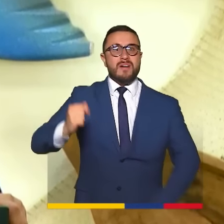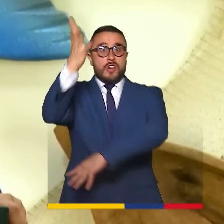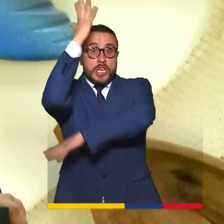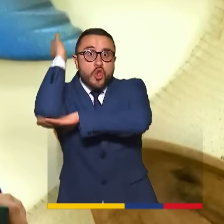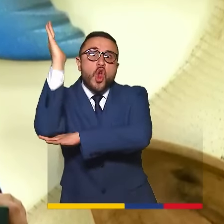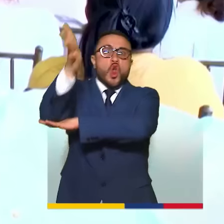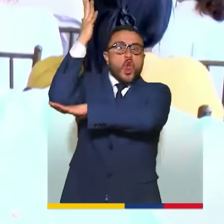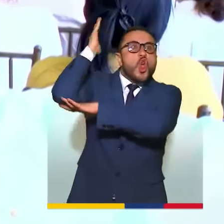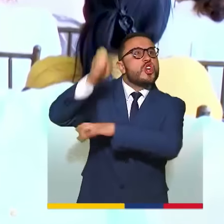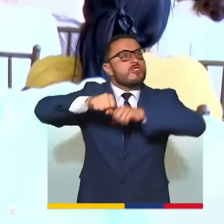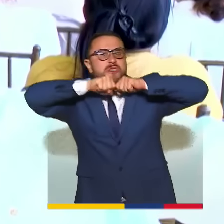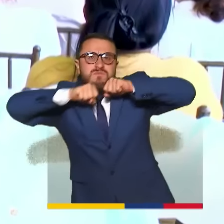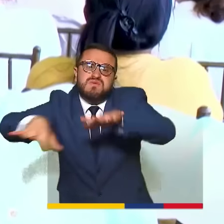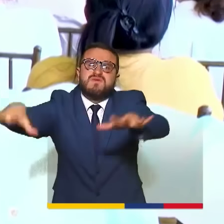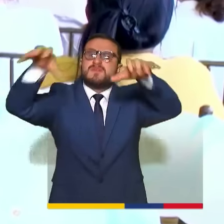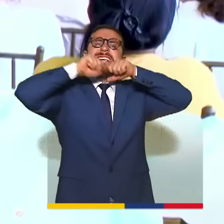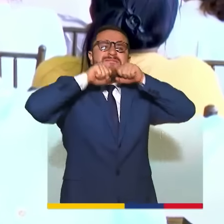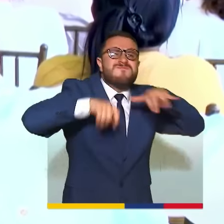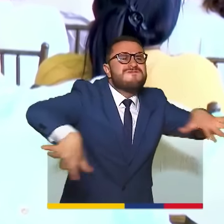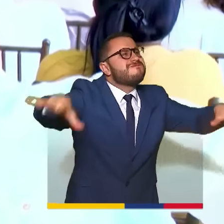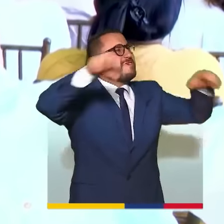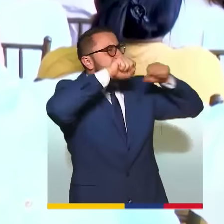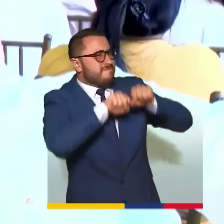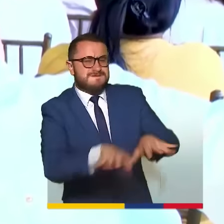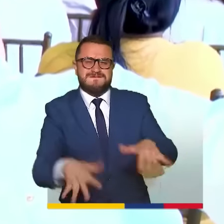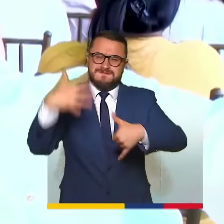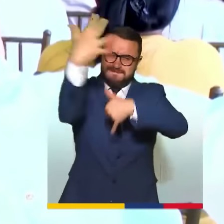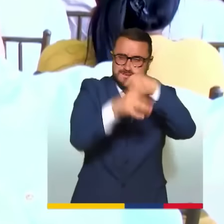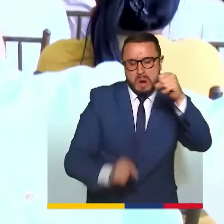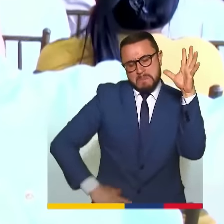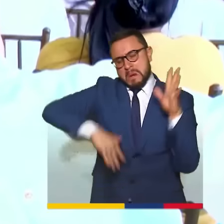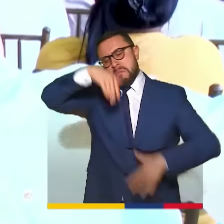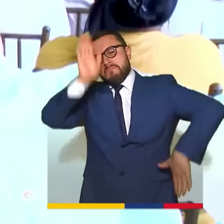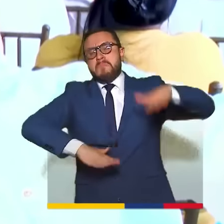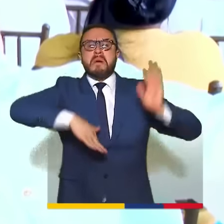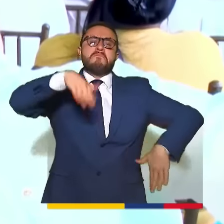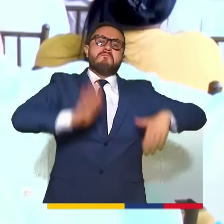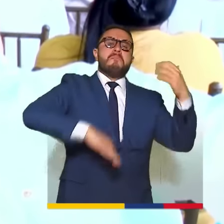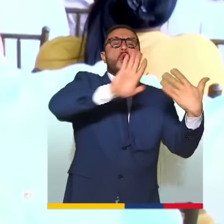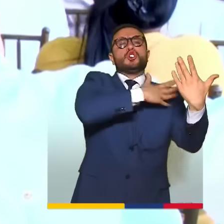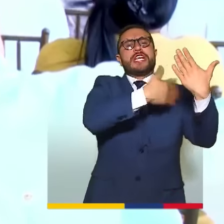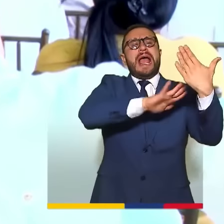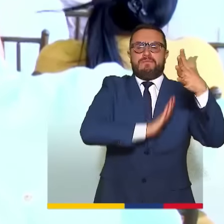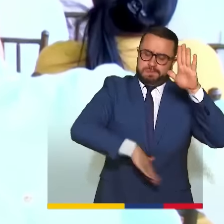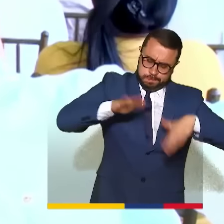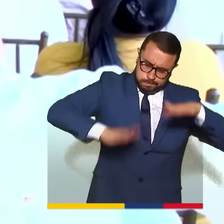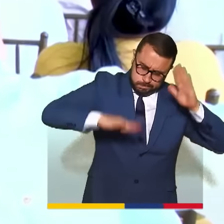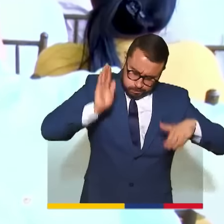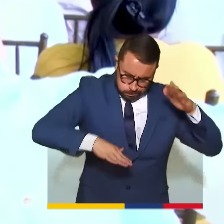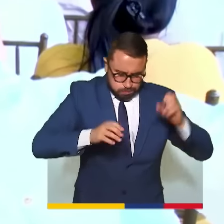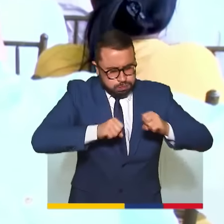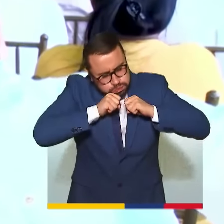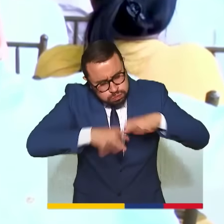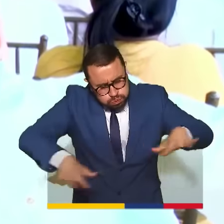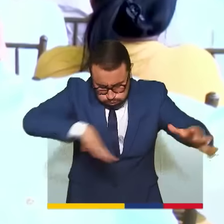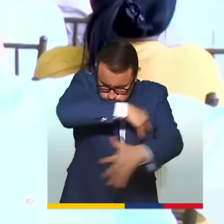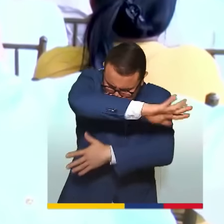vuelto rebeldía entre tambores que se iban volviendo pueblo y